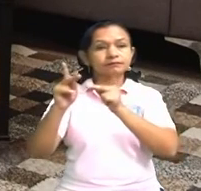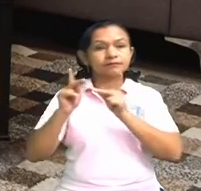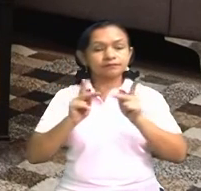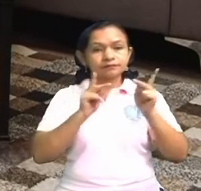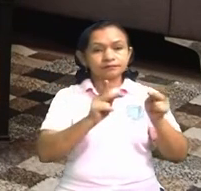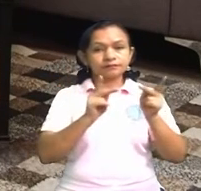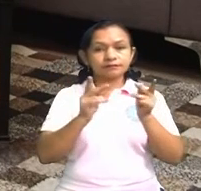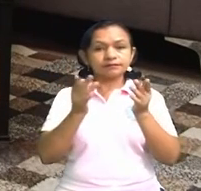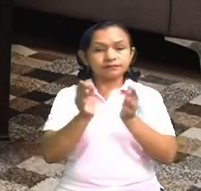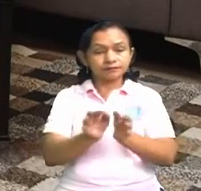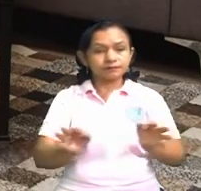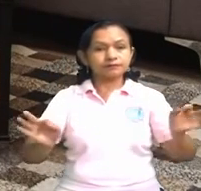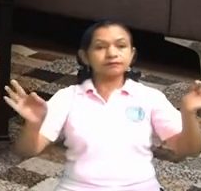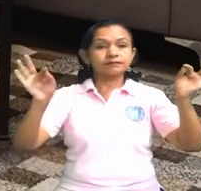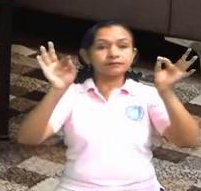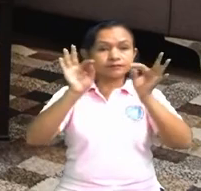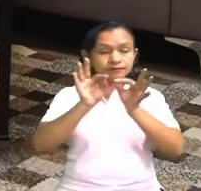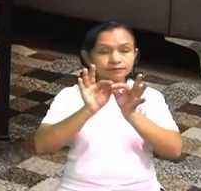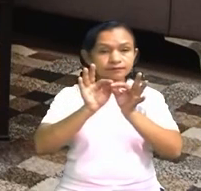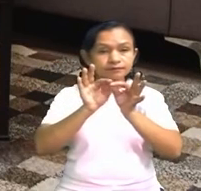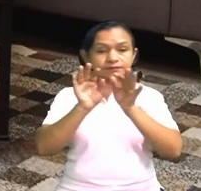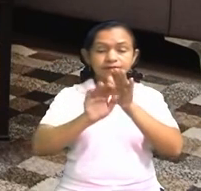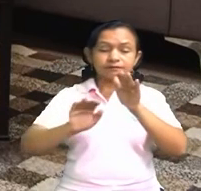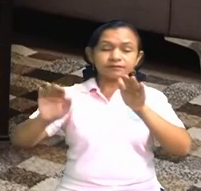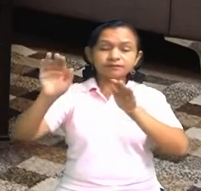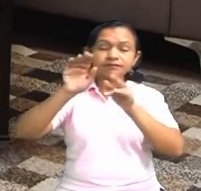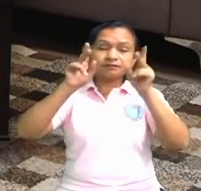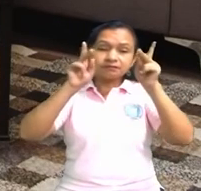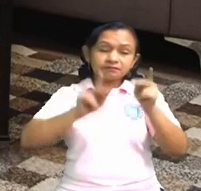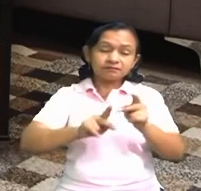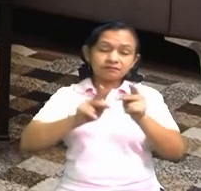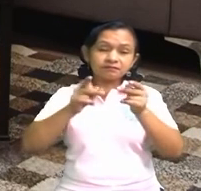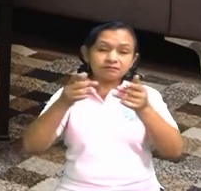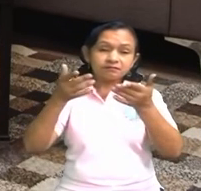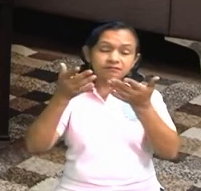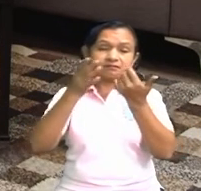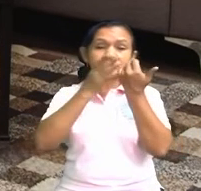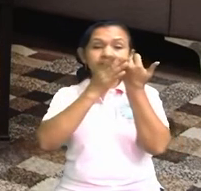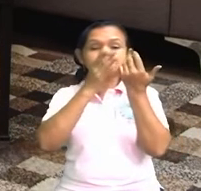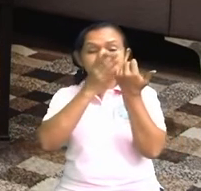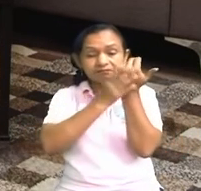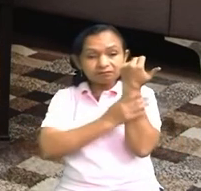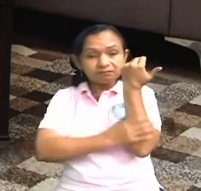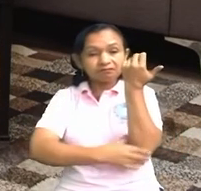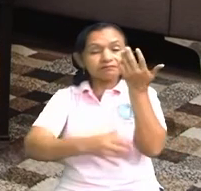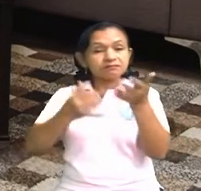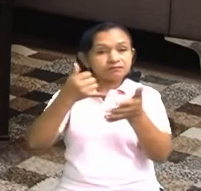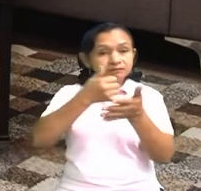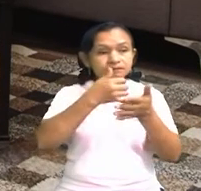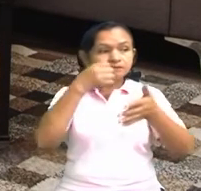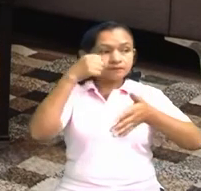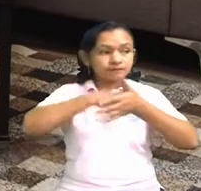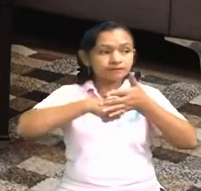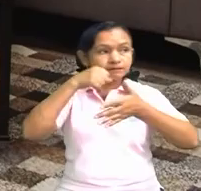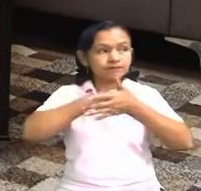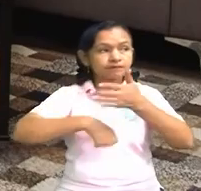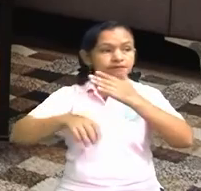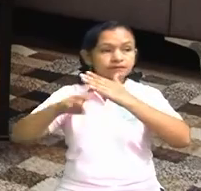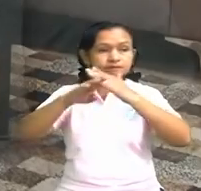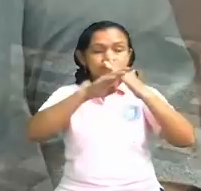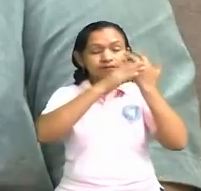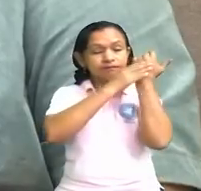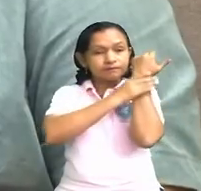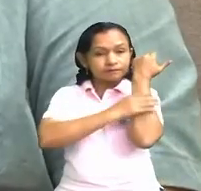mayorías, fundamentalmente con los más vulnerables, con los desposeídos, con los pobres, y luchando contra la